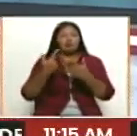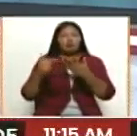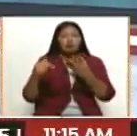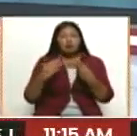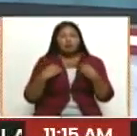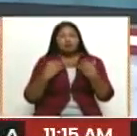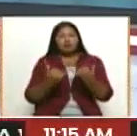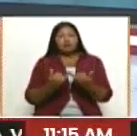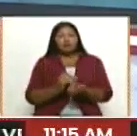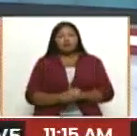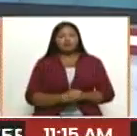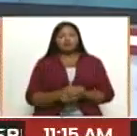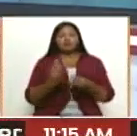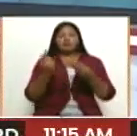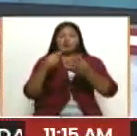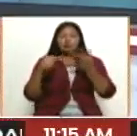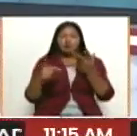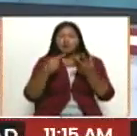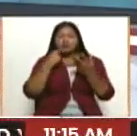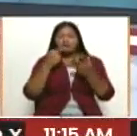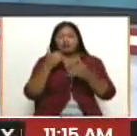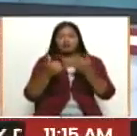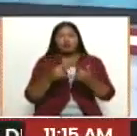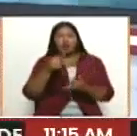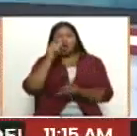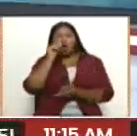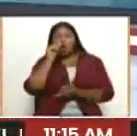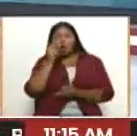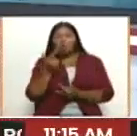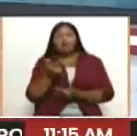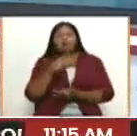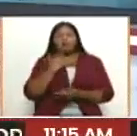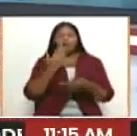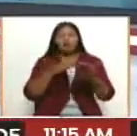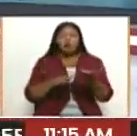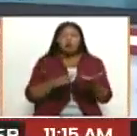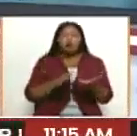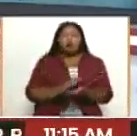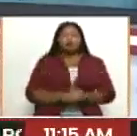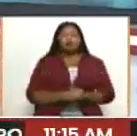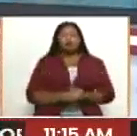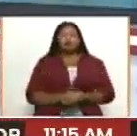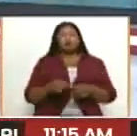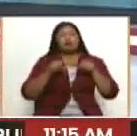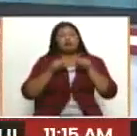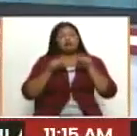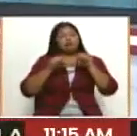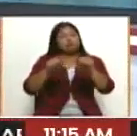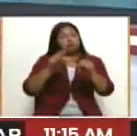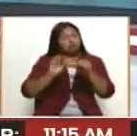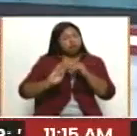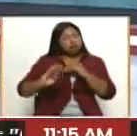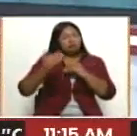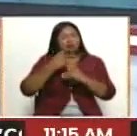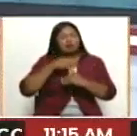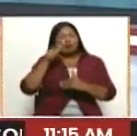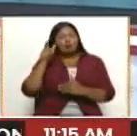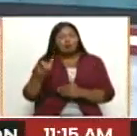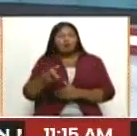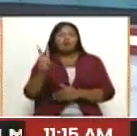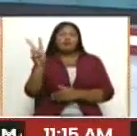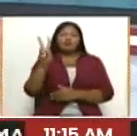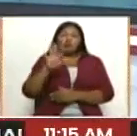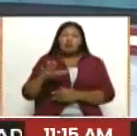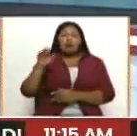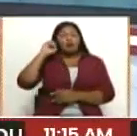tanto que decir de Roberto Hernández Montoya, que sin duda quedará sembrado, bueno, para el pueblo venezolano y siempre